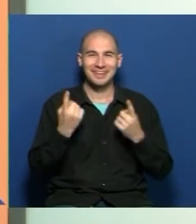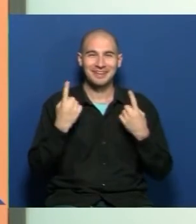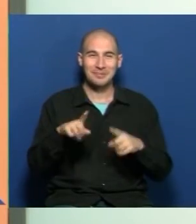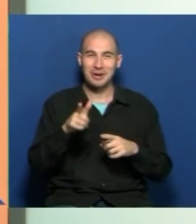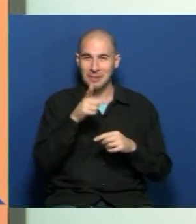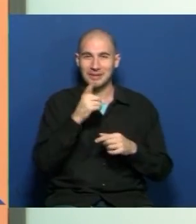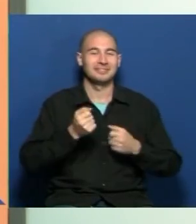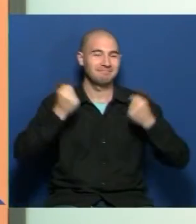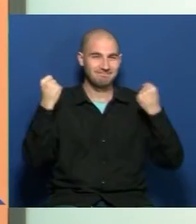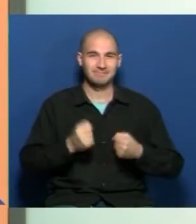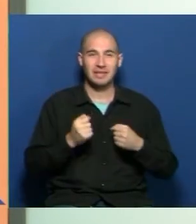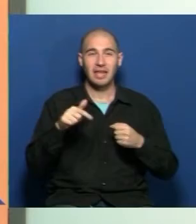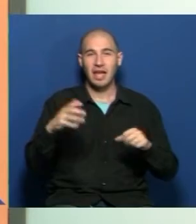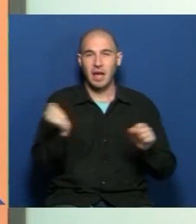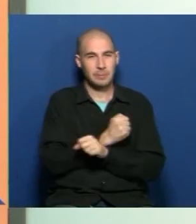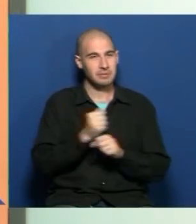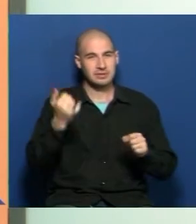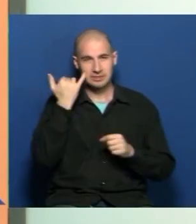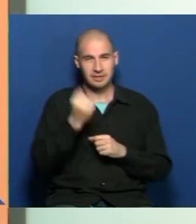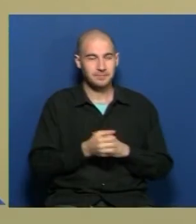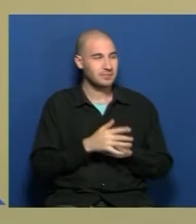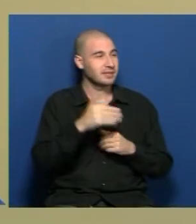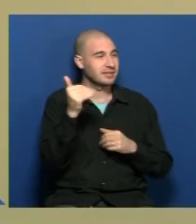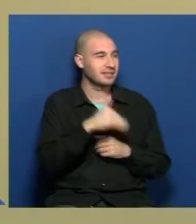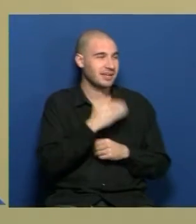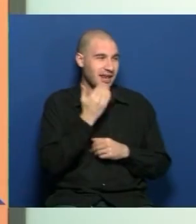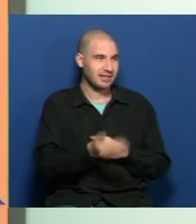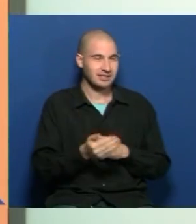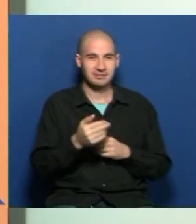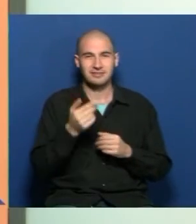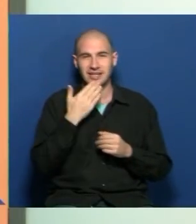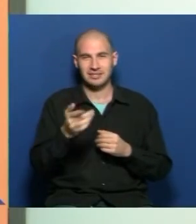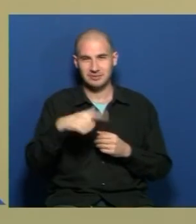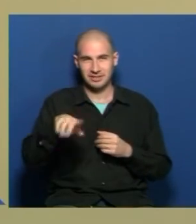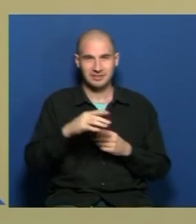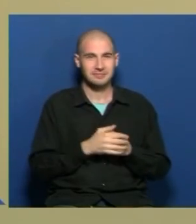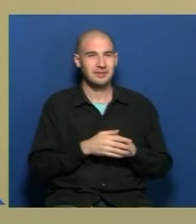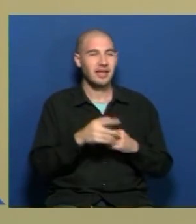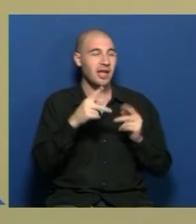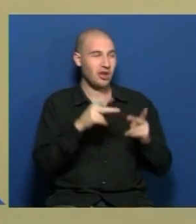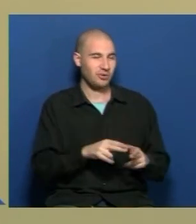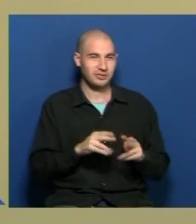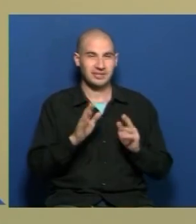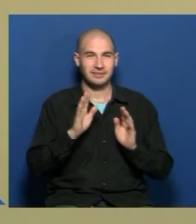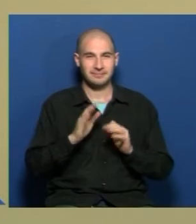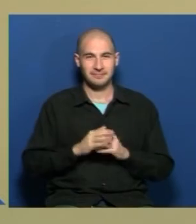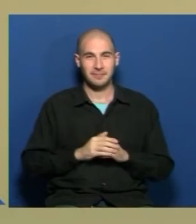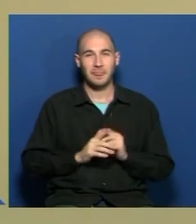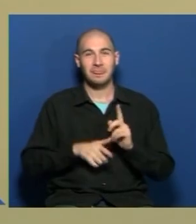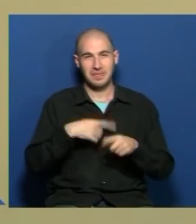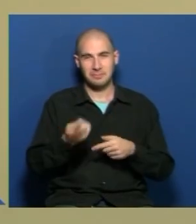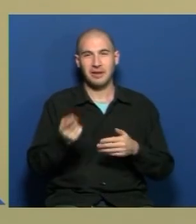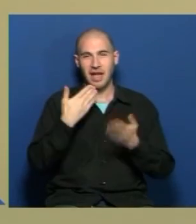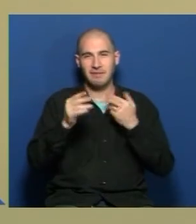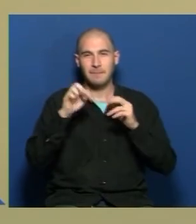una firme decisión de sacarlo y de darlo adelante. Diputado, gracias por venir. No, al contrario, gracias a ustedes. Por favor. Hacemos una pausa y en un